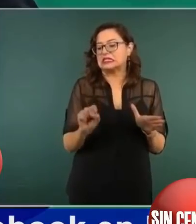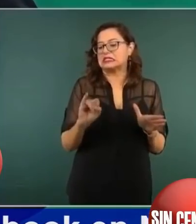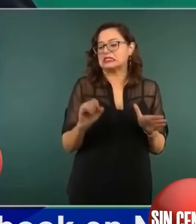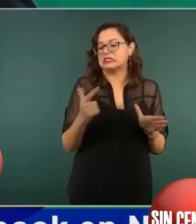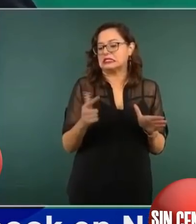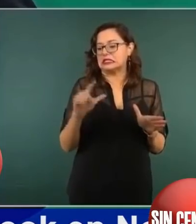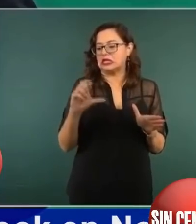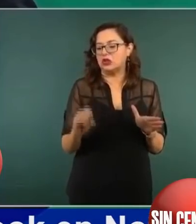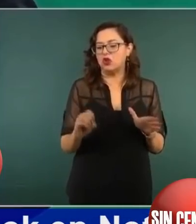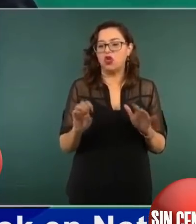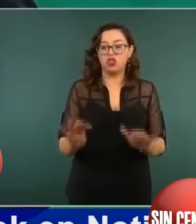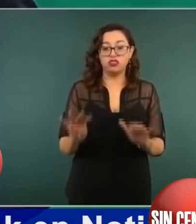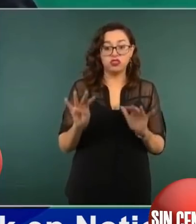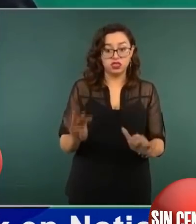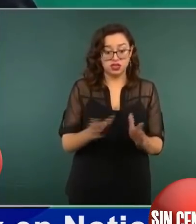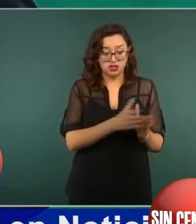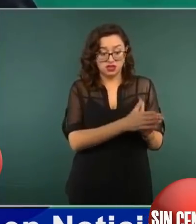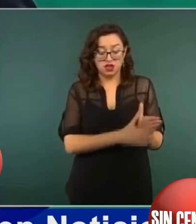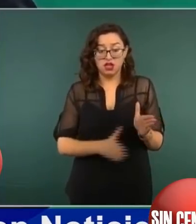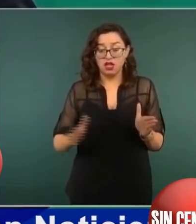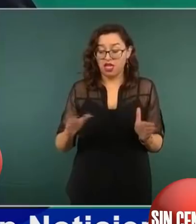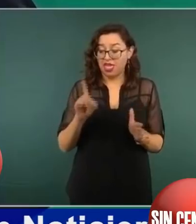hay democracia.